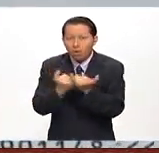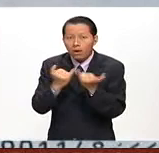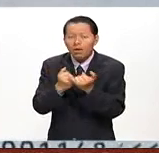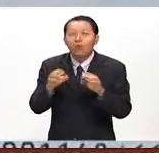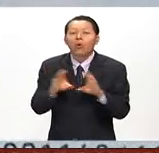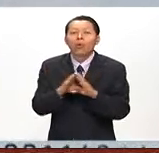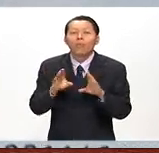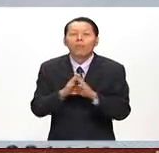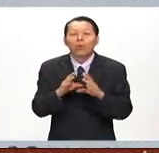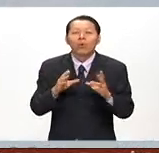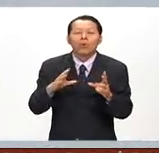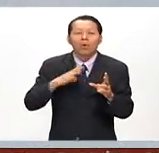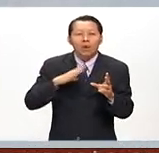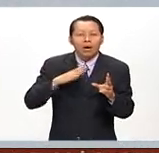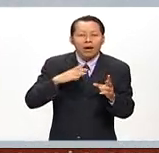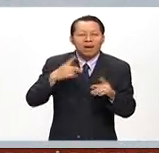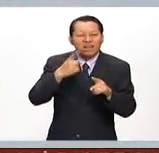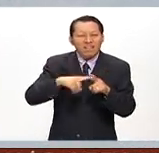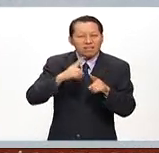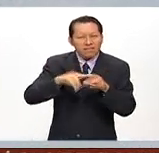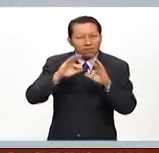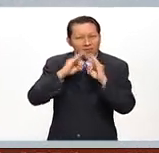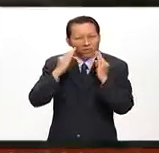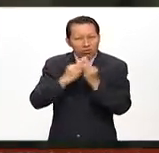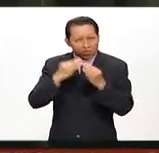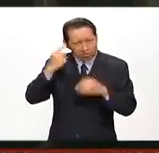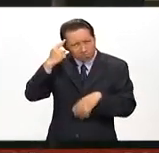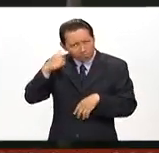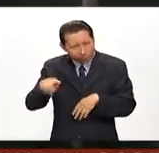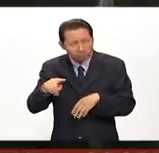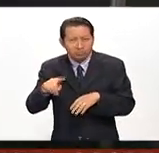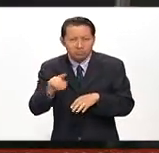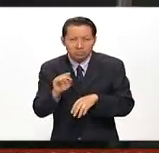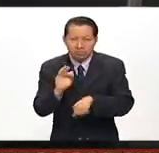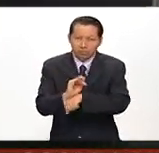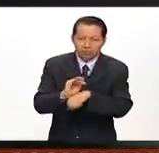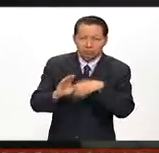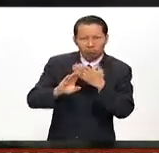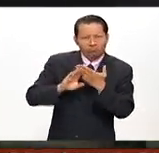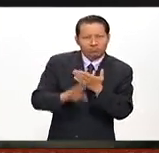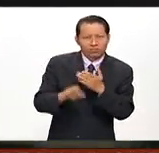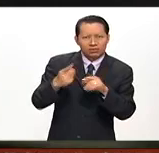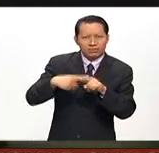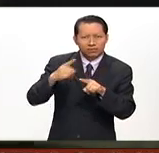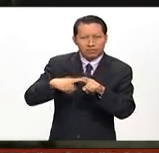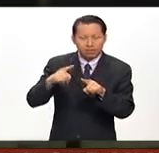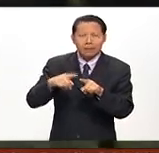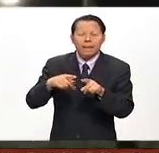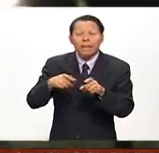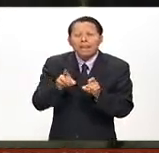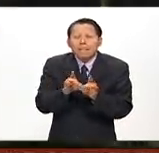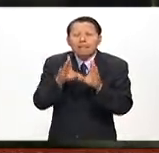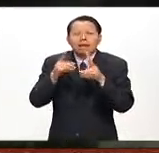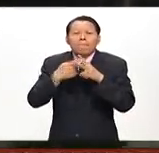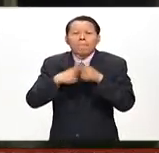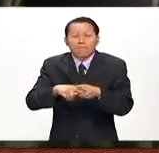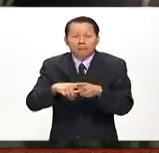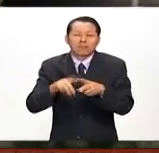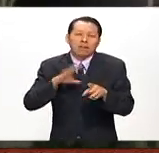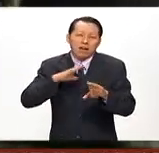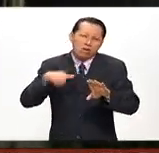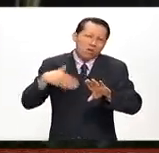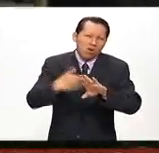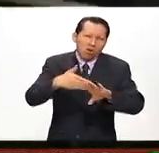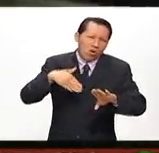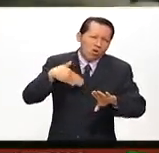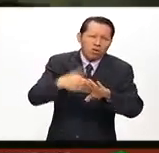aparentemente logística que pudiera, lo decíamos la vez anterior, tener un ataque en cadena en puntos no estratégicos,